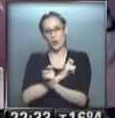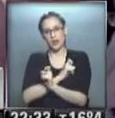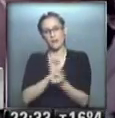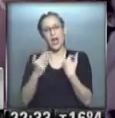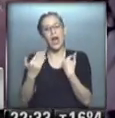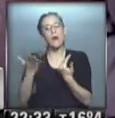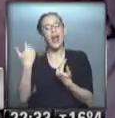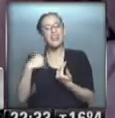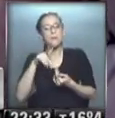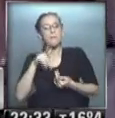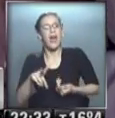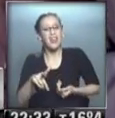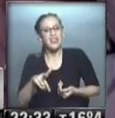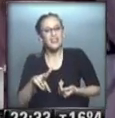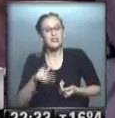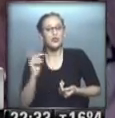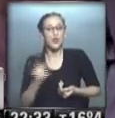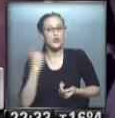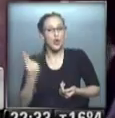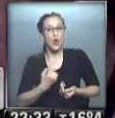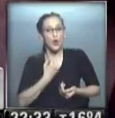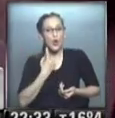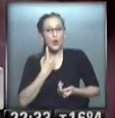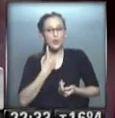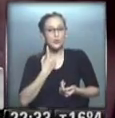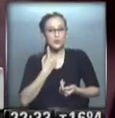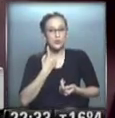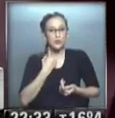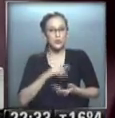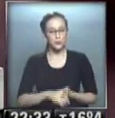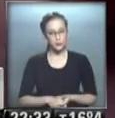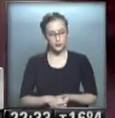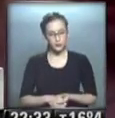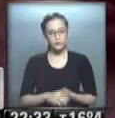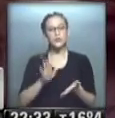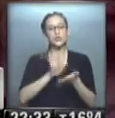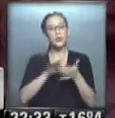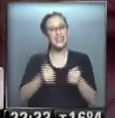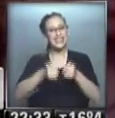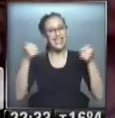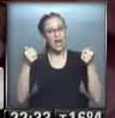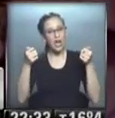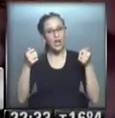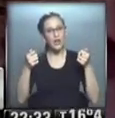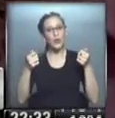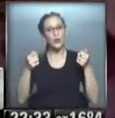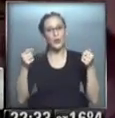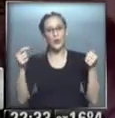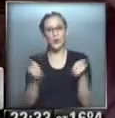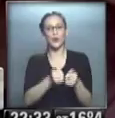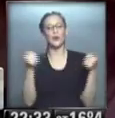en supuestos medios periodísticos verosímiles, ¿no? Como algún diario, el que toca la cornetita, no lo quiero nombrar